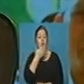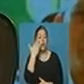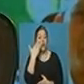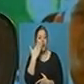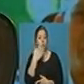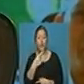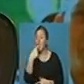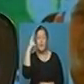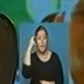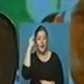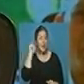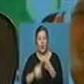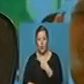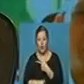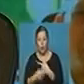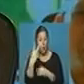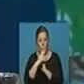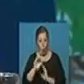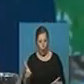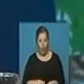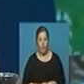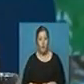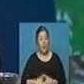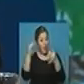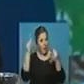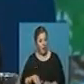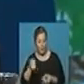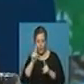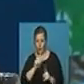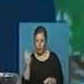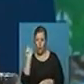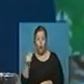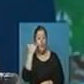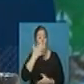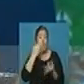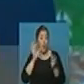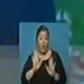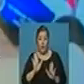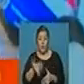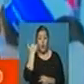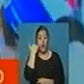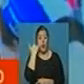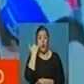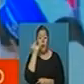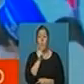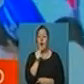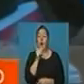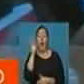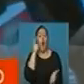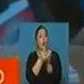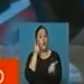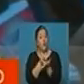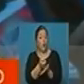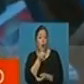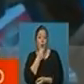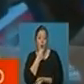Dice lo que piensa, no se cuida. La diplomacia no es su fuerte y esta es una realidad. Y de hecho, palabras o insultos como los